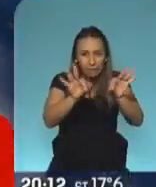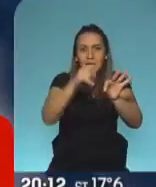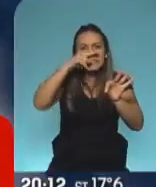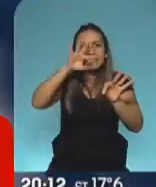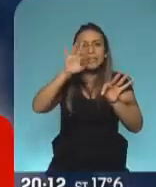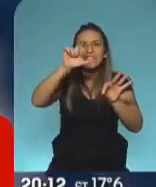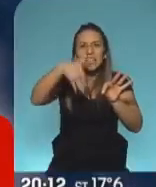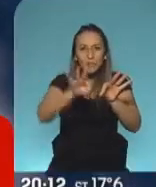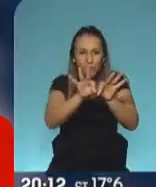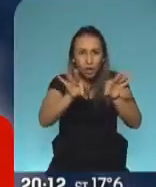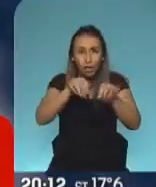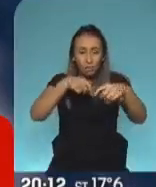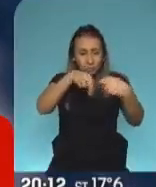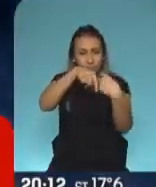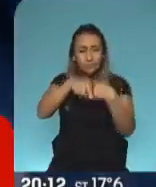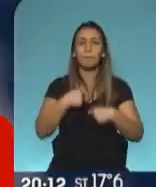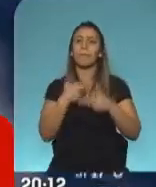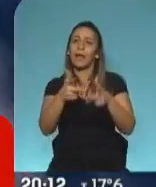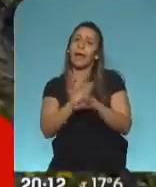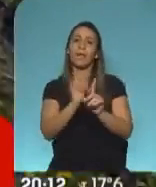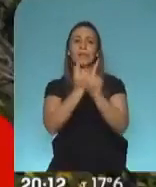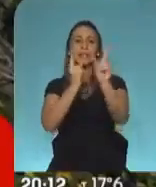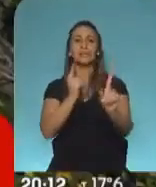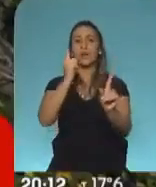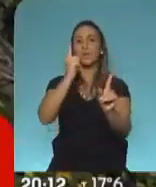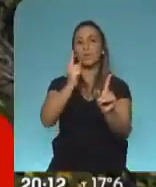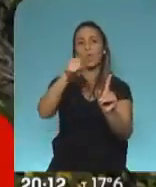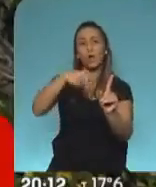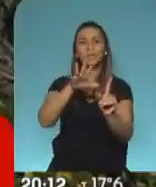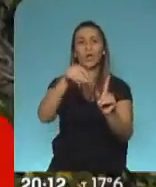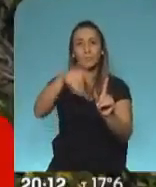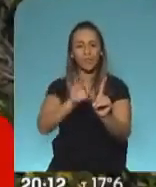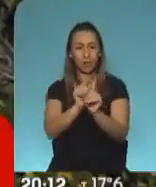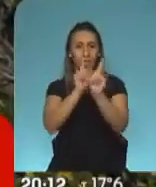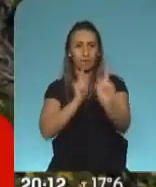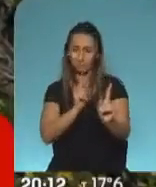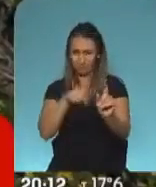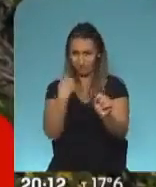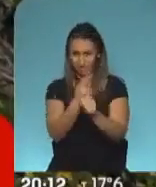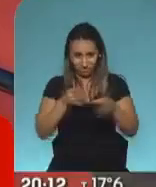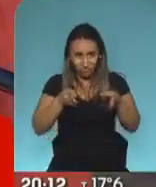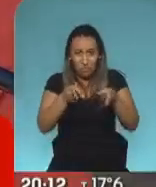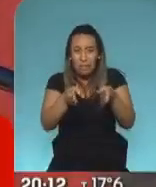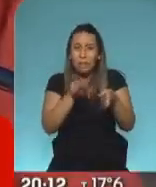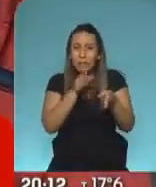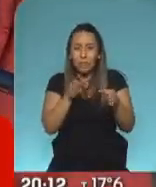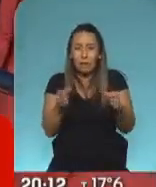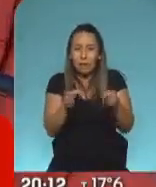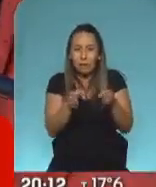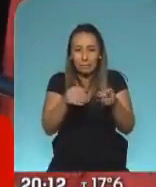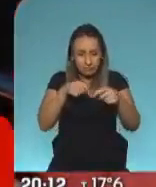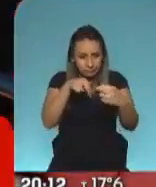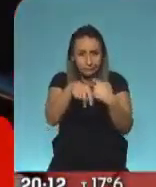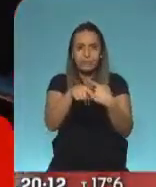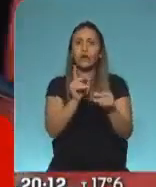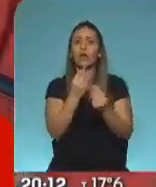Si decimos que la distancia social es 1,5 metros, es inevitable que dos personas cuando se crucen el pasillo ya de por sí no pueden respetar la distancia social.